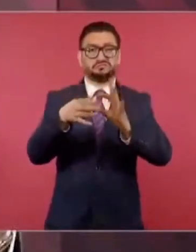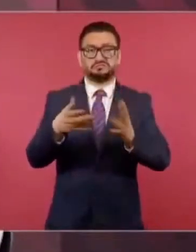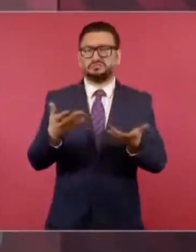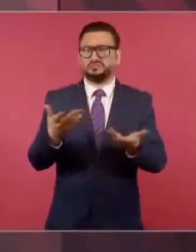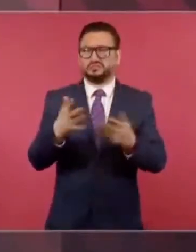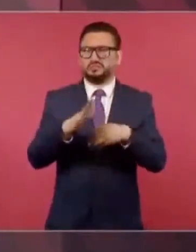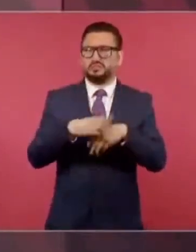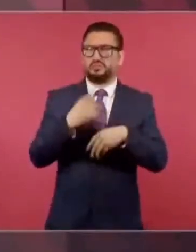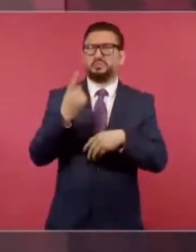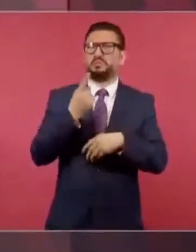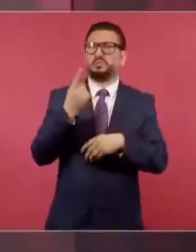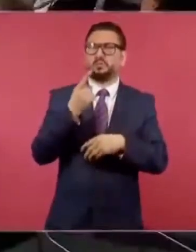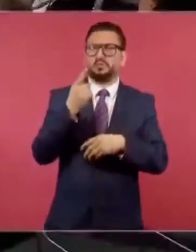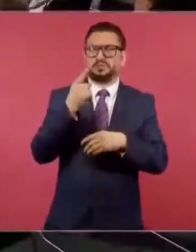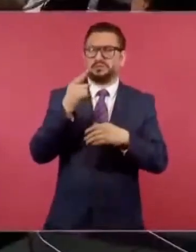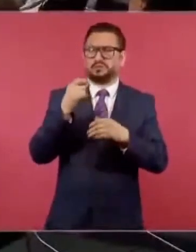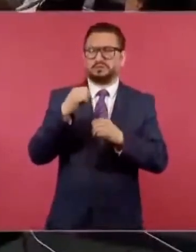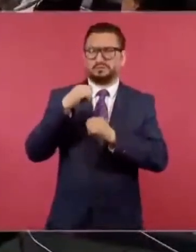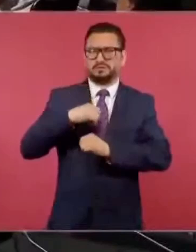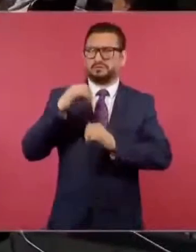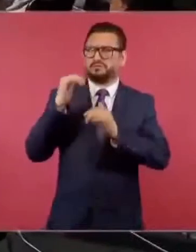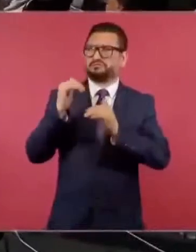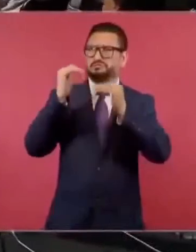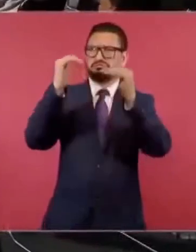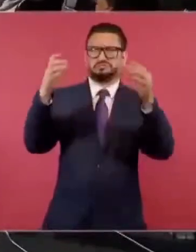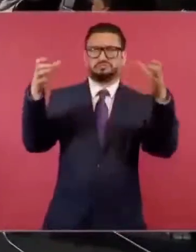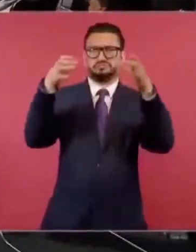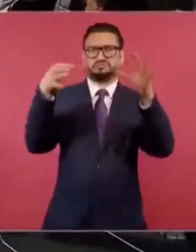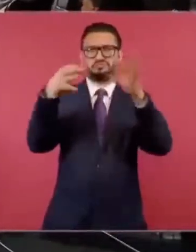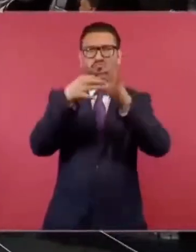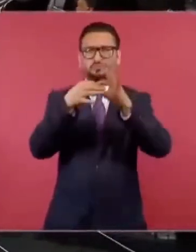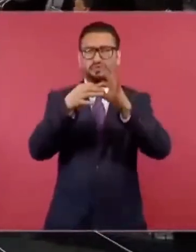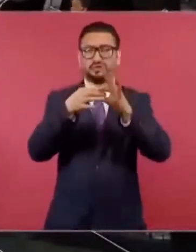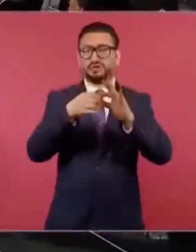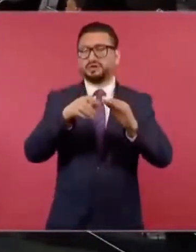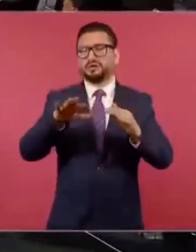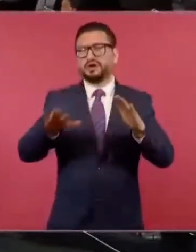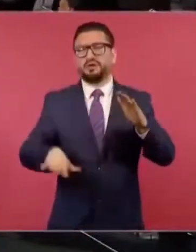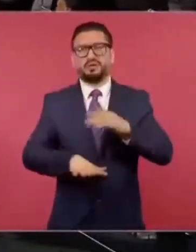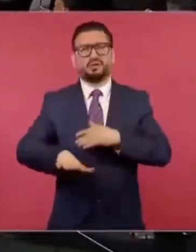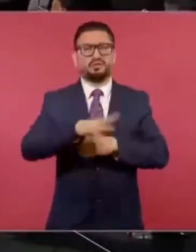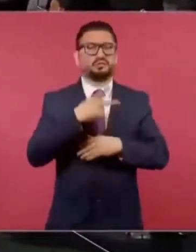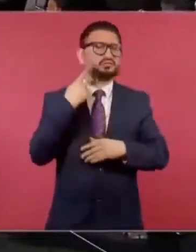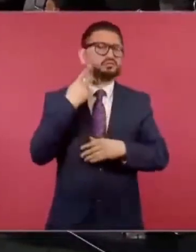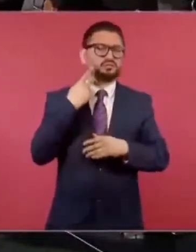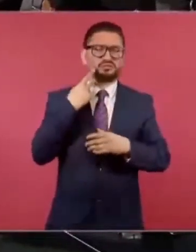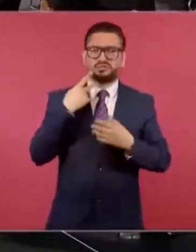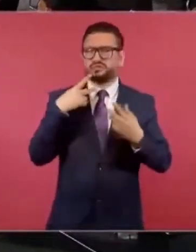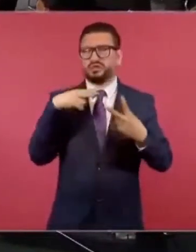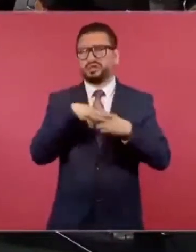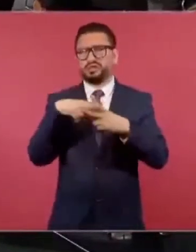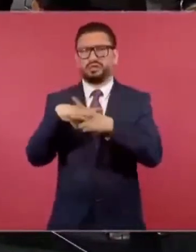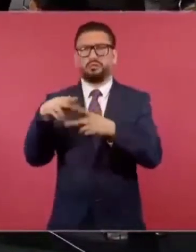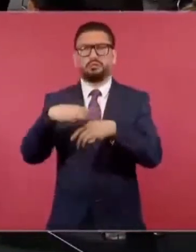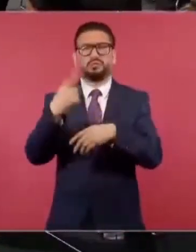¿Por qué se unían arriba y se peleaban abajo los partidos?